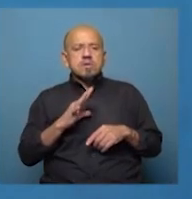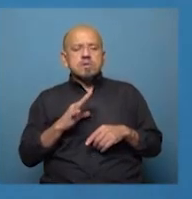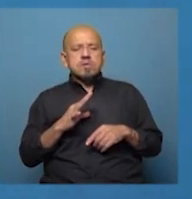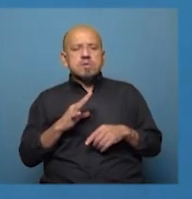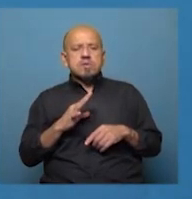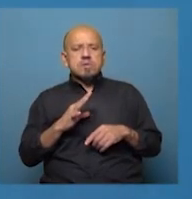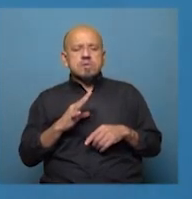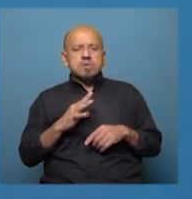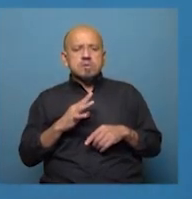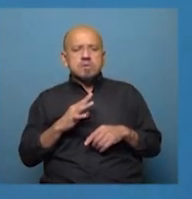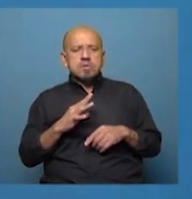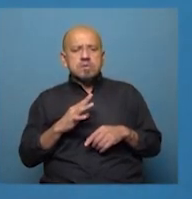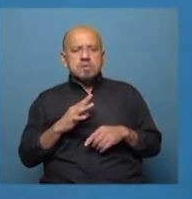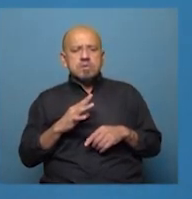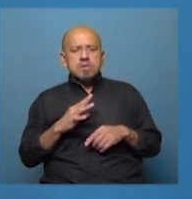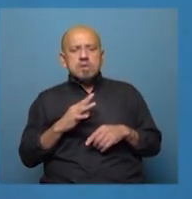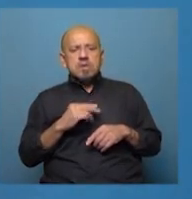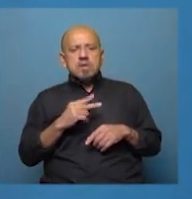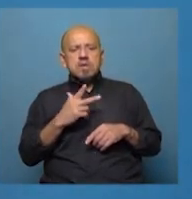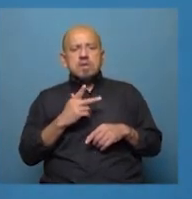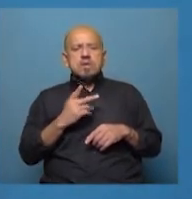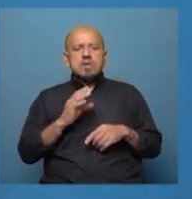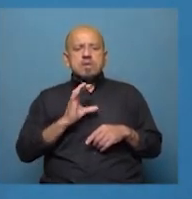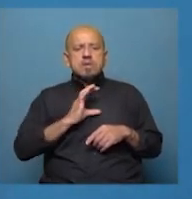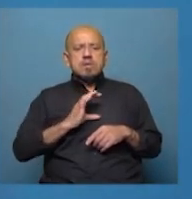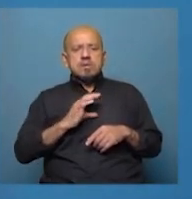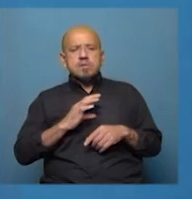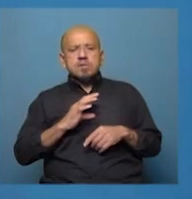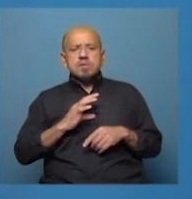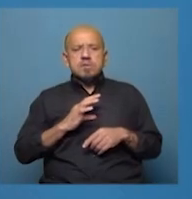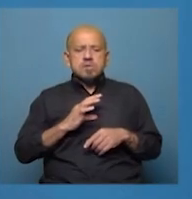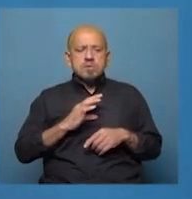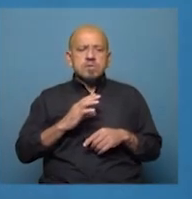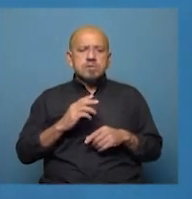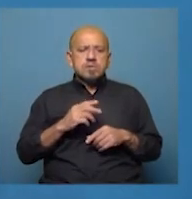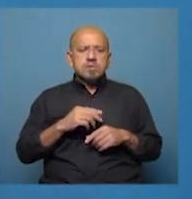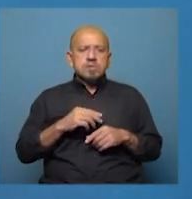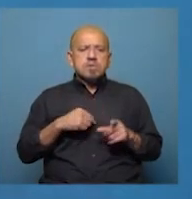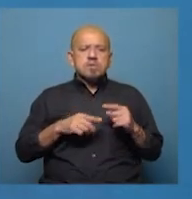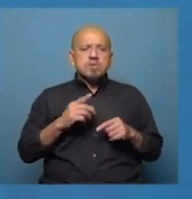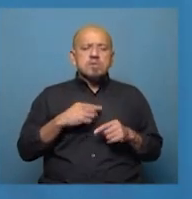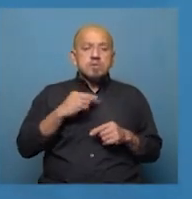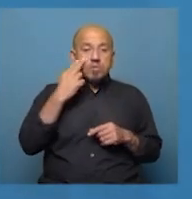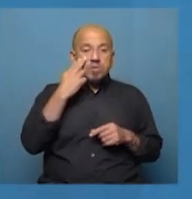grandes características en la gestión de hace tanto en el tema medicamentos como en otros la negación de los problemas y el caso de los